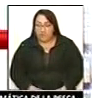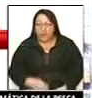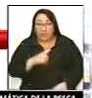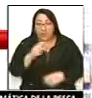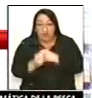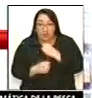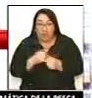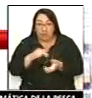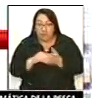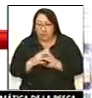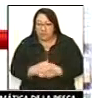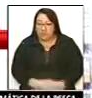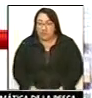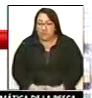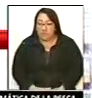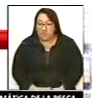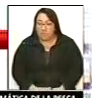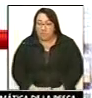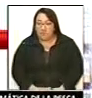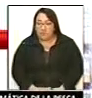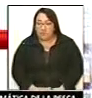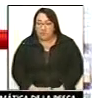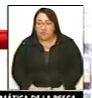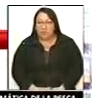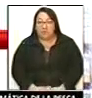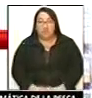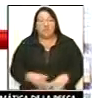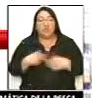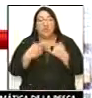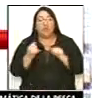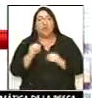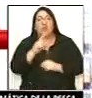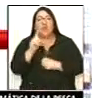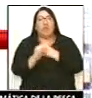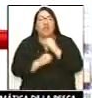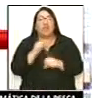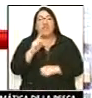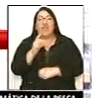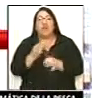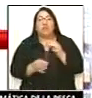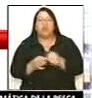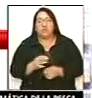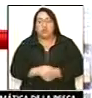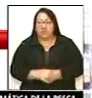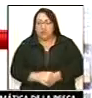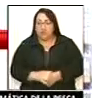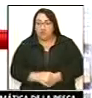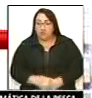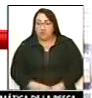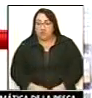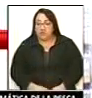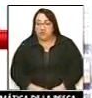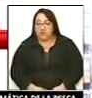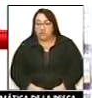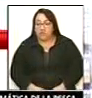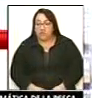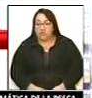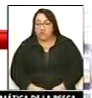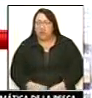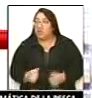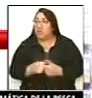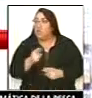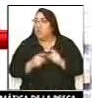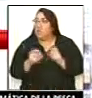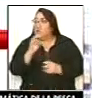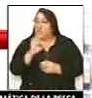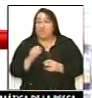año debería haber un informe anual de la justicia, bajo determinados indicadores